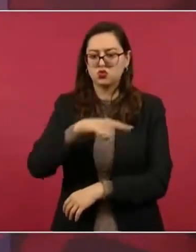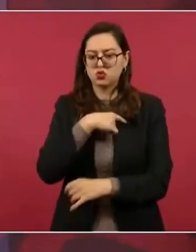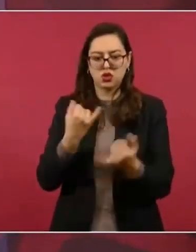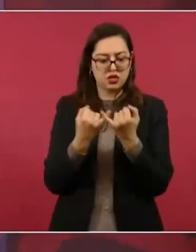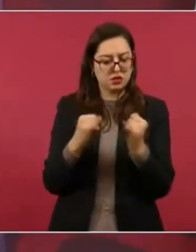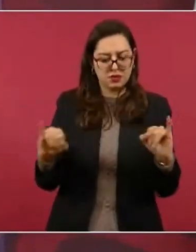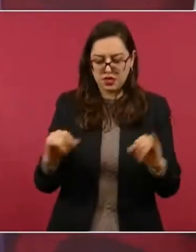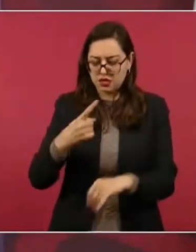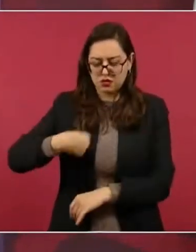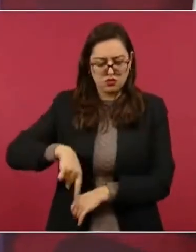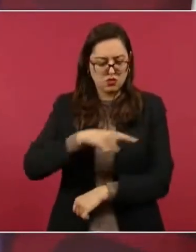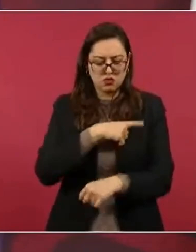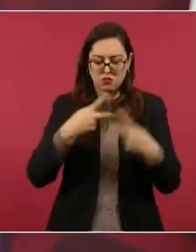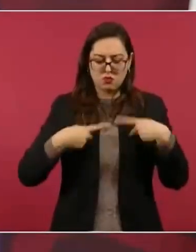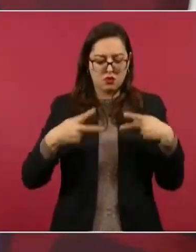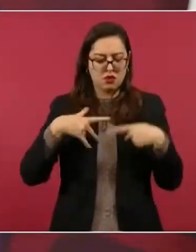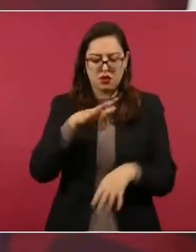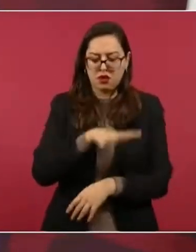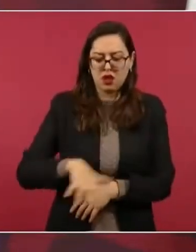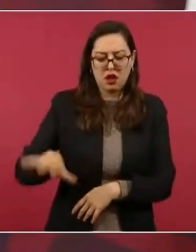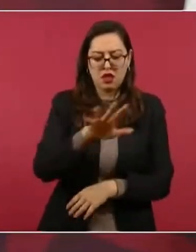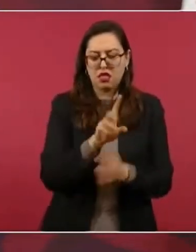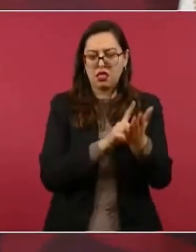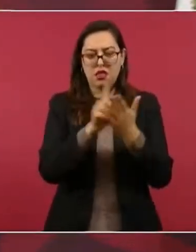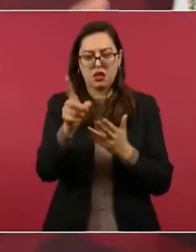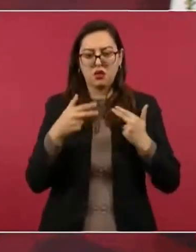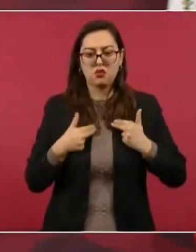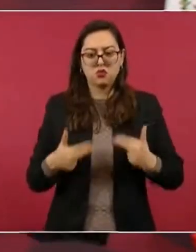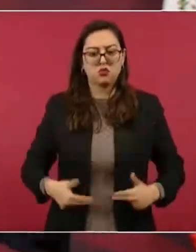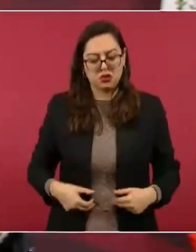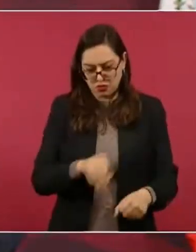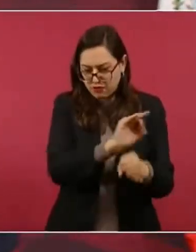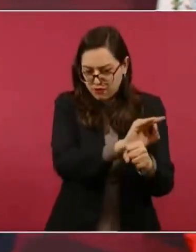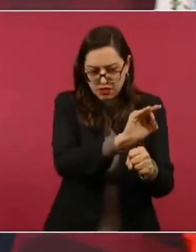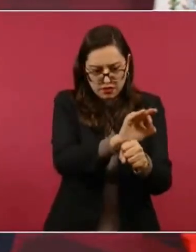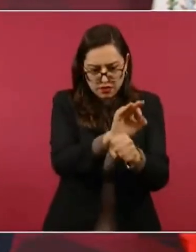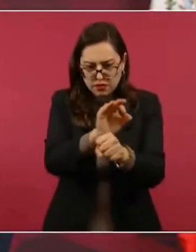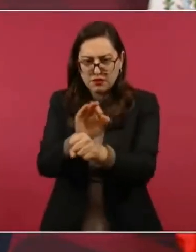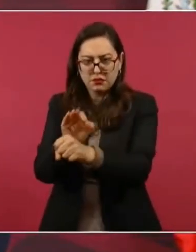la sociedad civil y de la defensa de los derechos humanos. No,